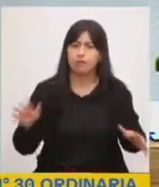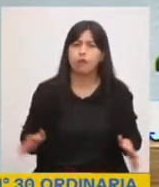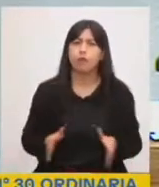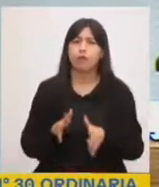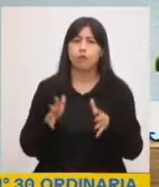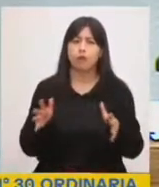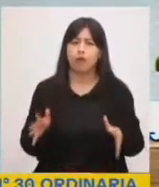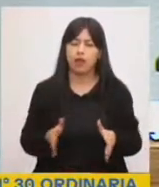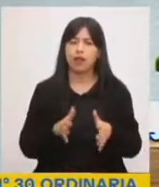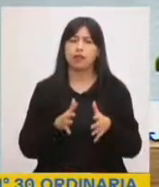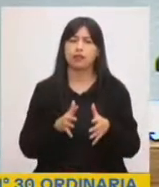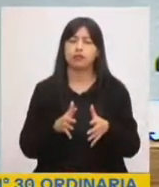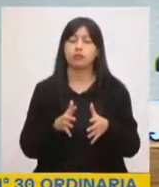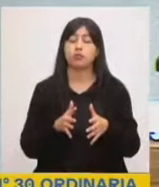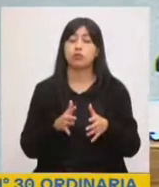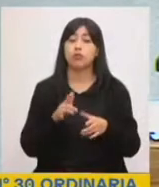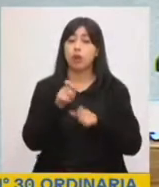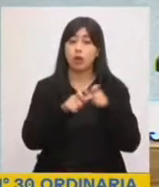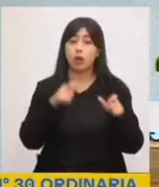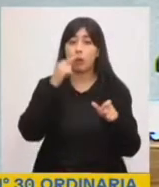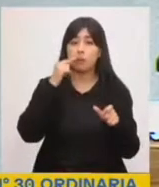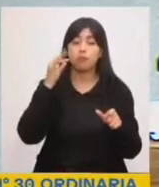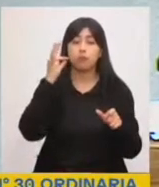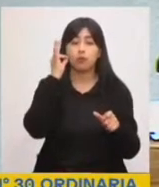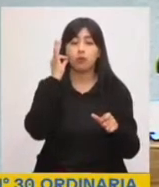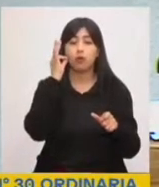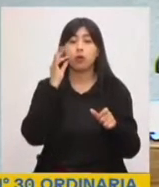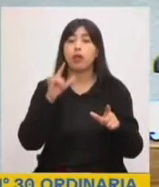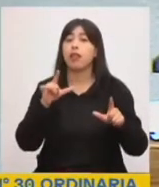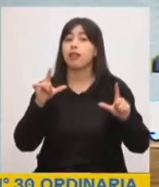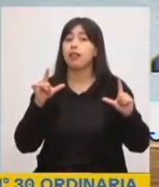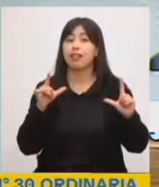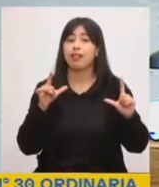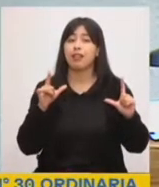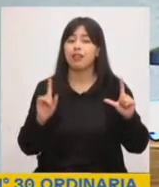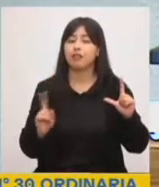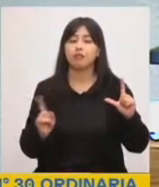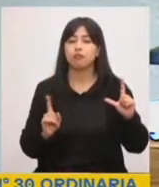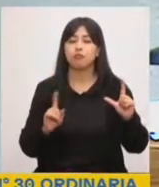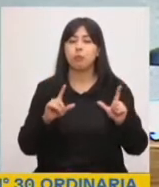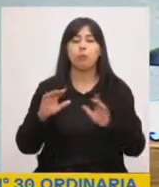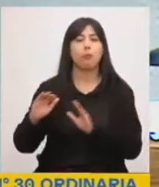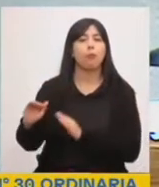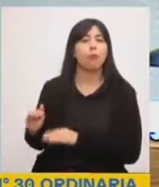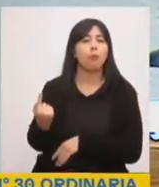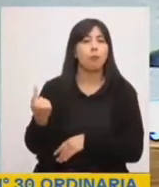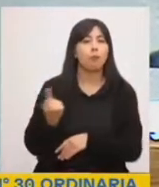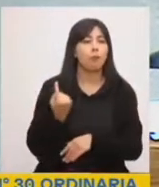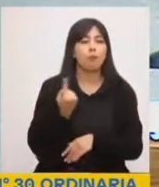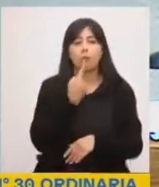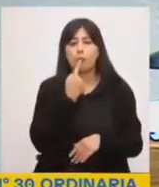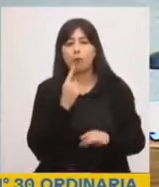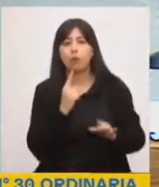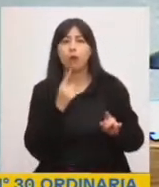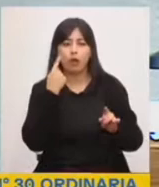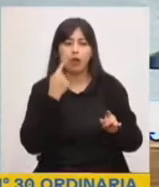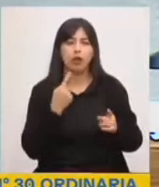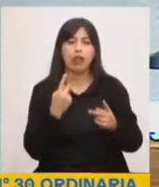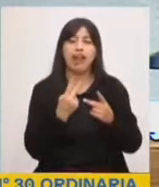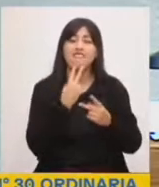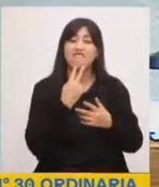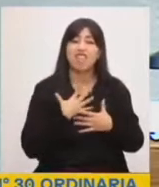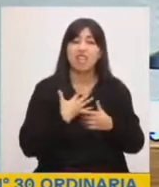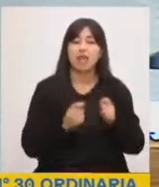y mujeres que muchas veces, lejos de los reflectores y el reconocimiento público, arriesgan sus vidas para garantizar nuestras